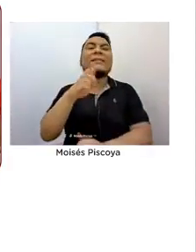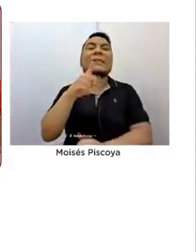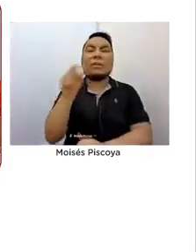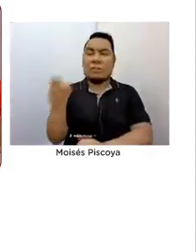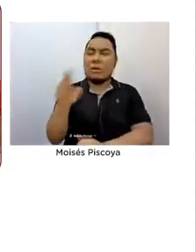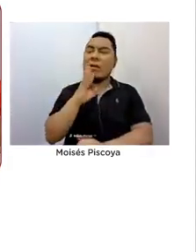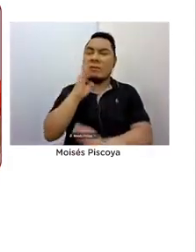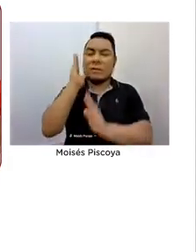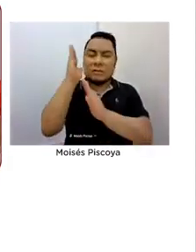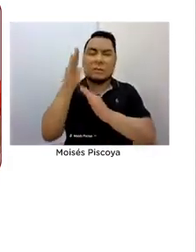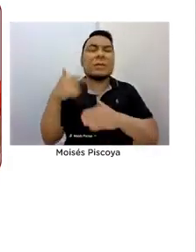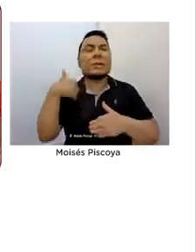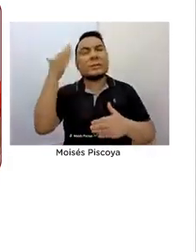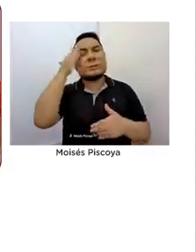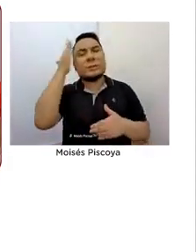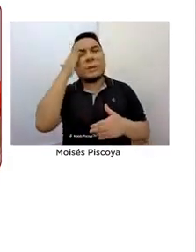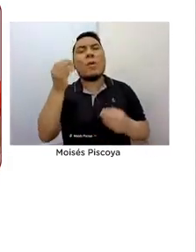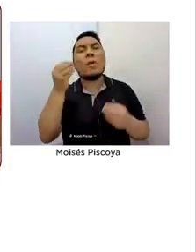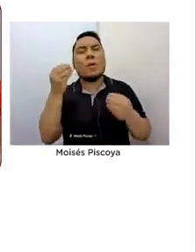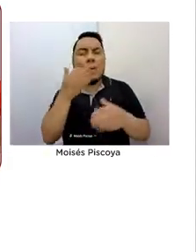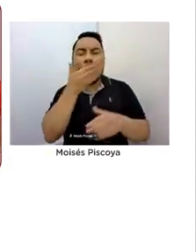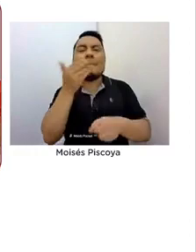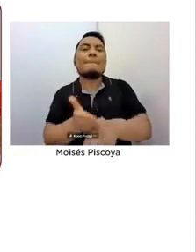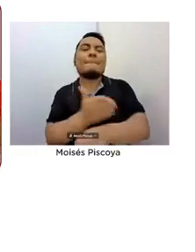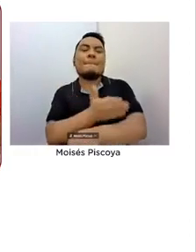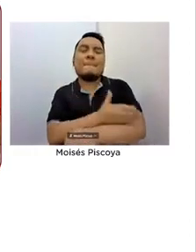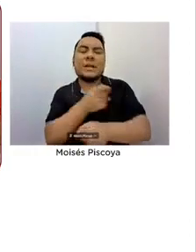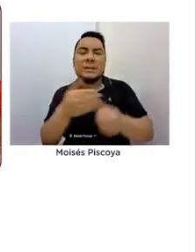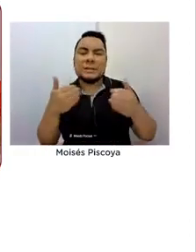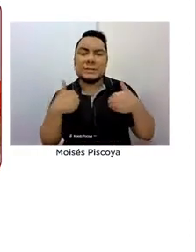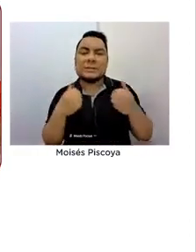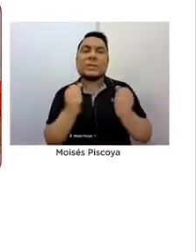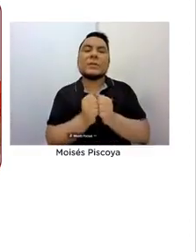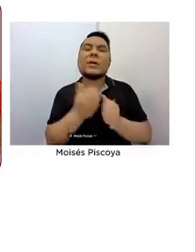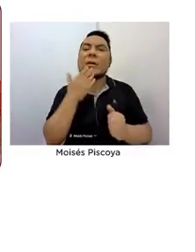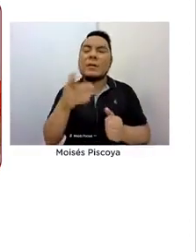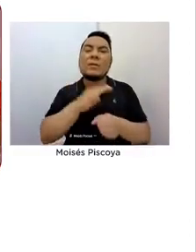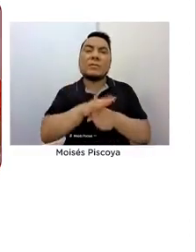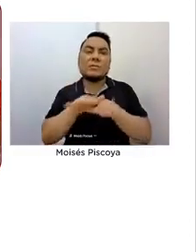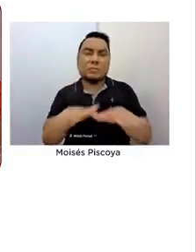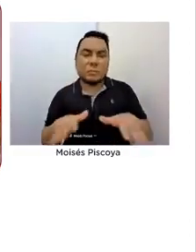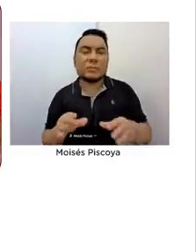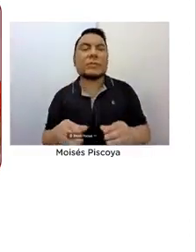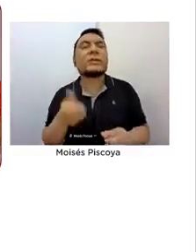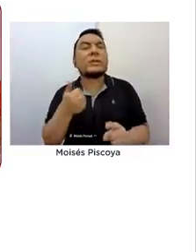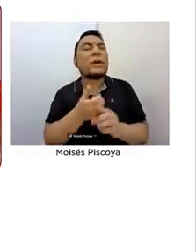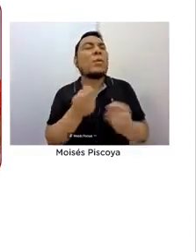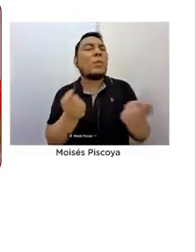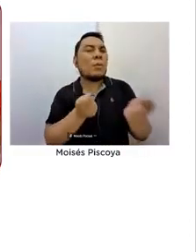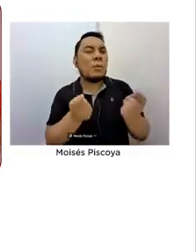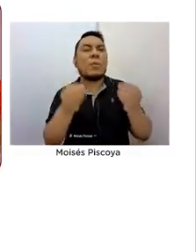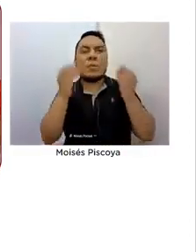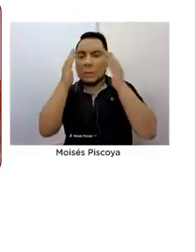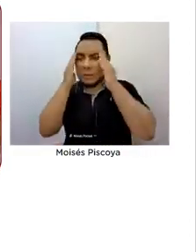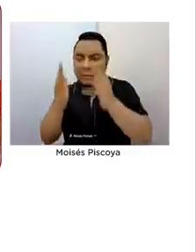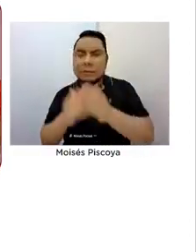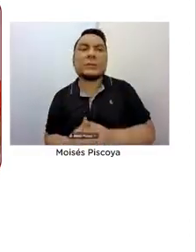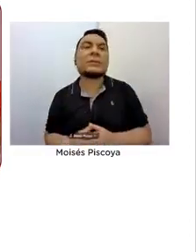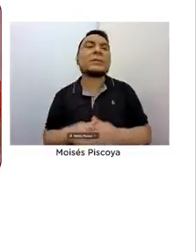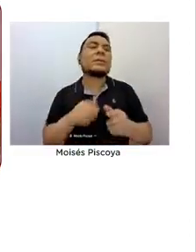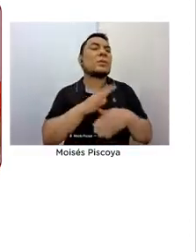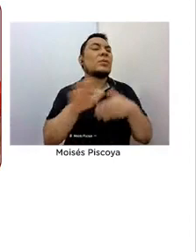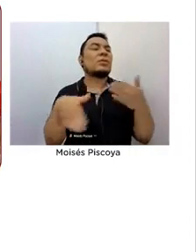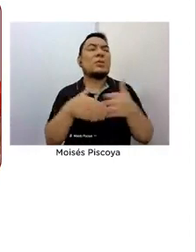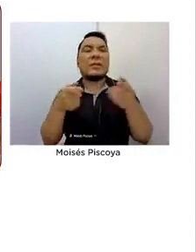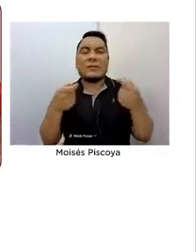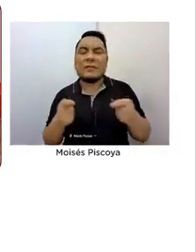poder tener una aproximación mejor a todo el proceso que tiene que ver con el COVID mismo, la atención y todo el